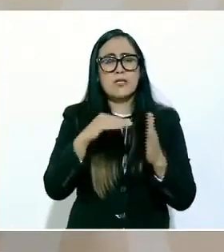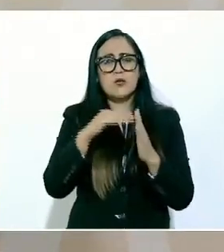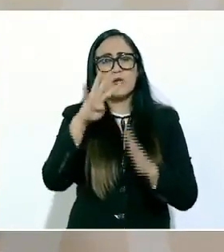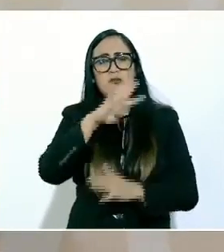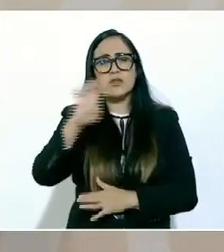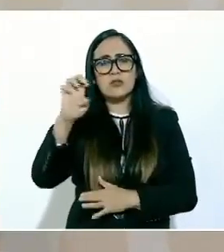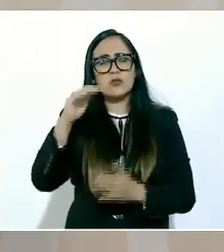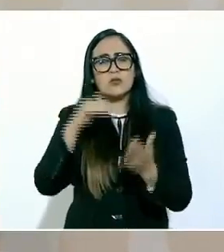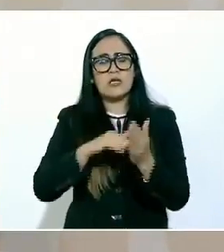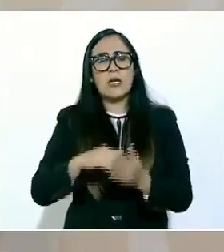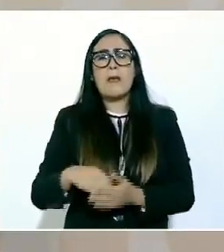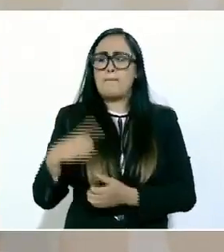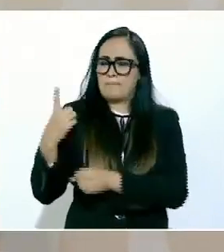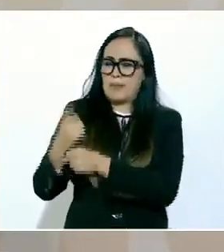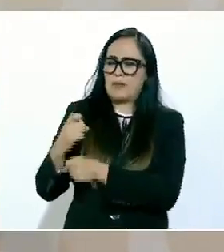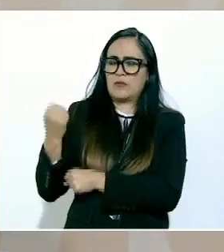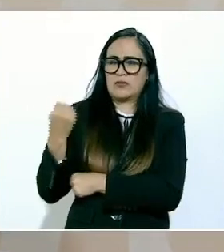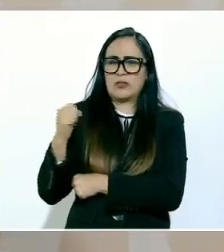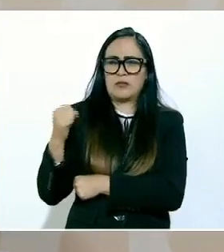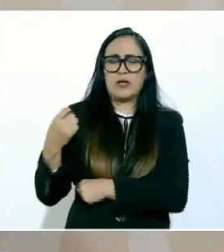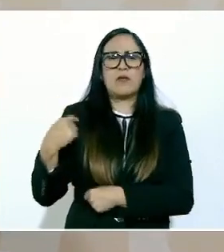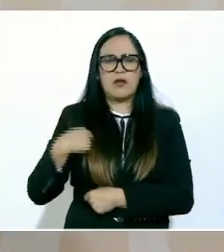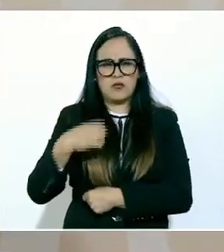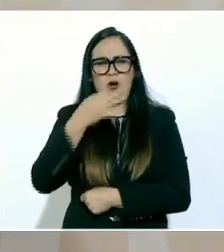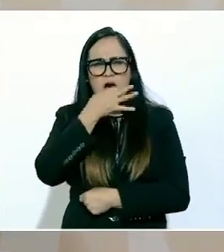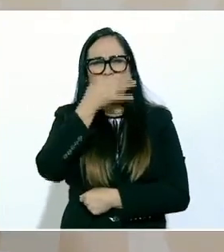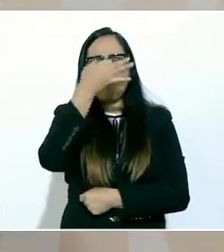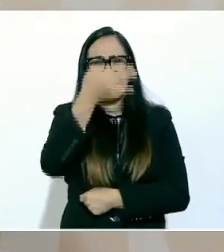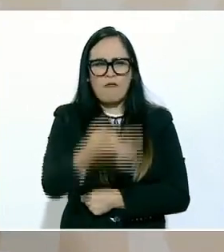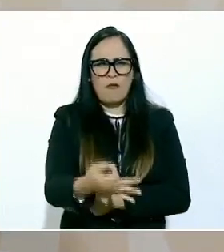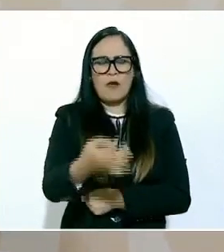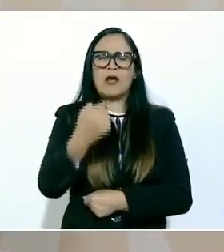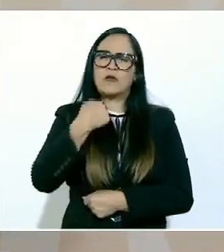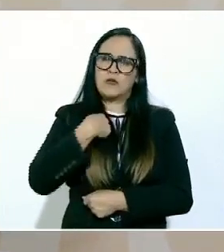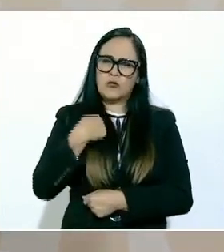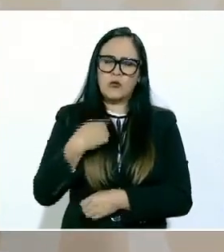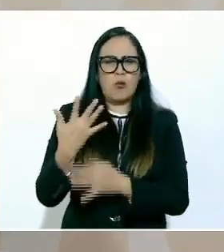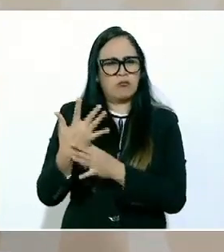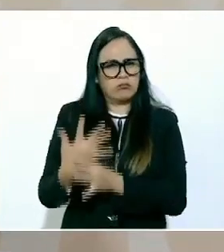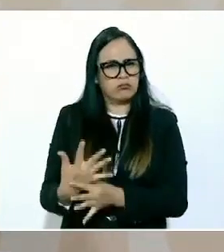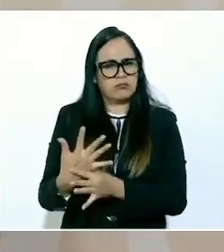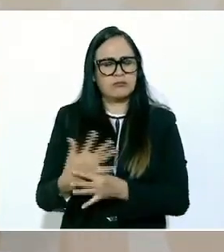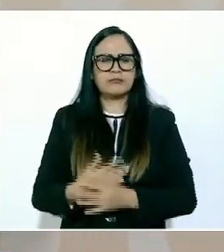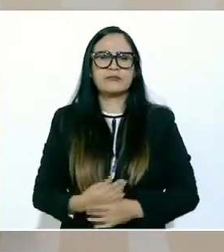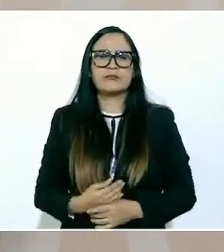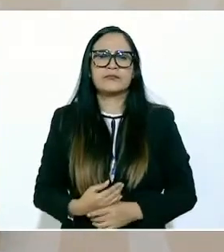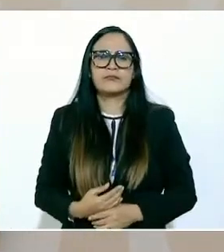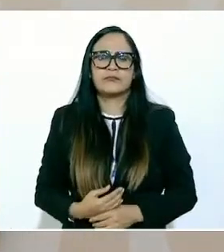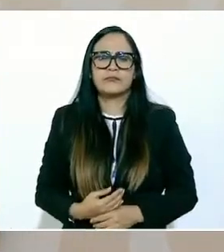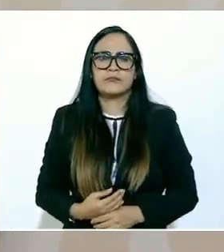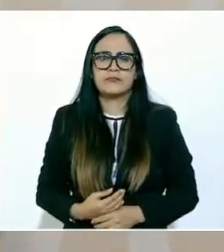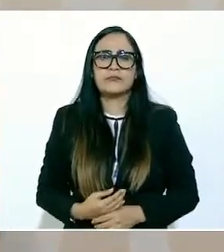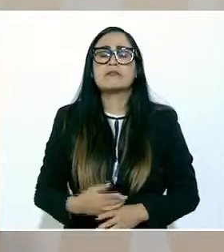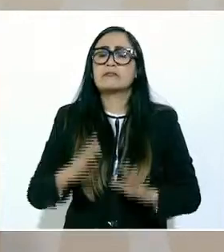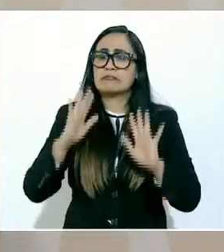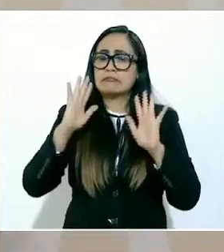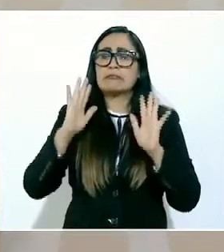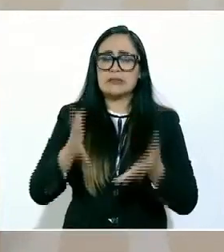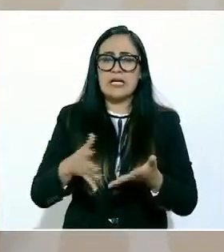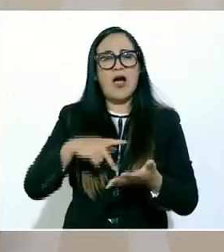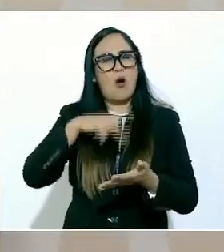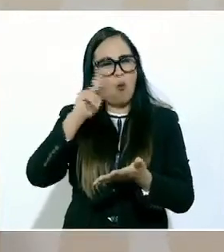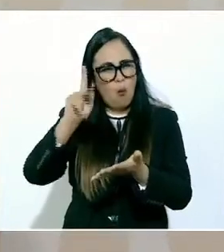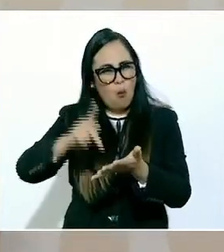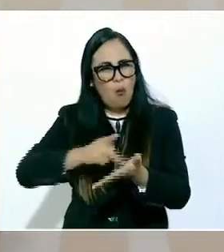que informé, hablaba yo de que ya habíamos